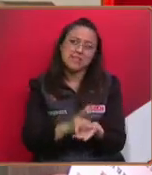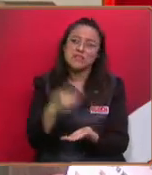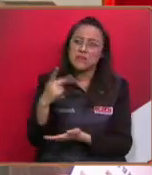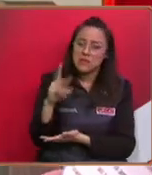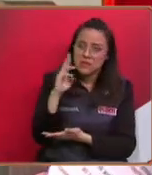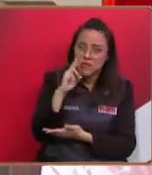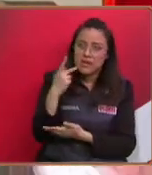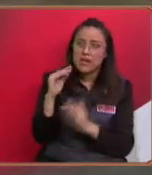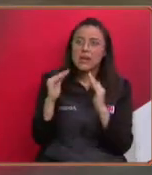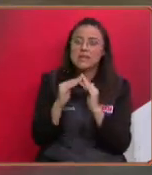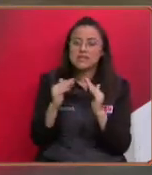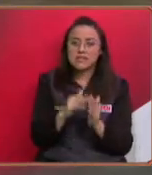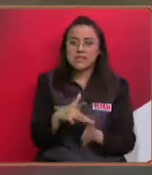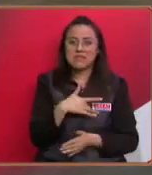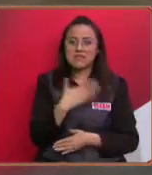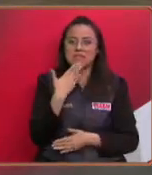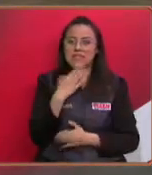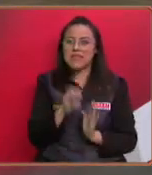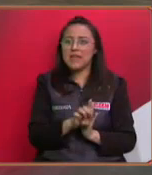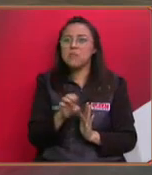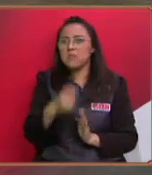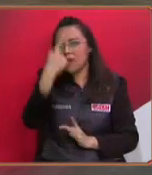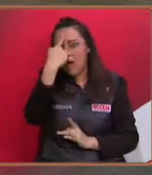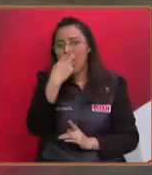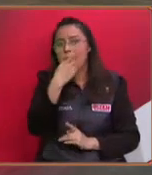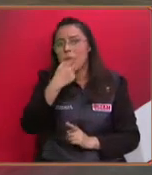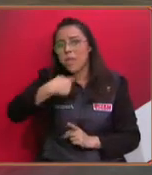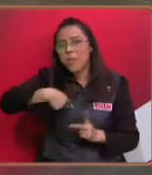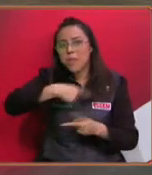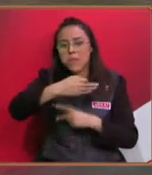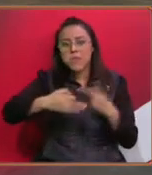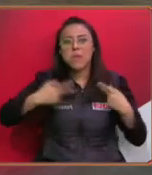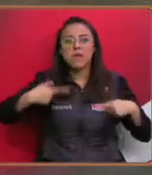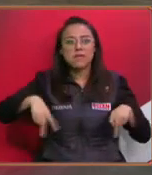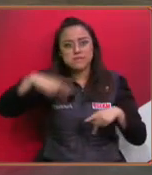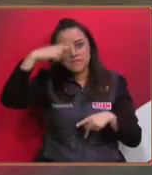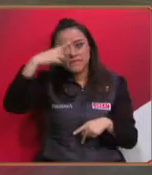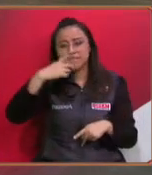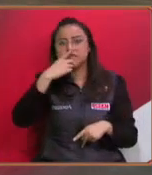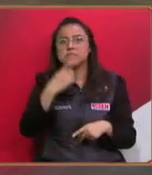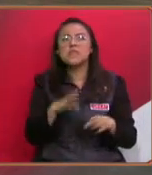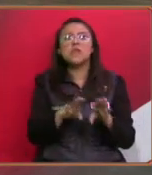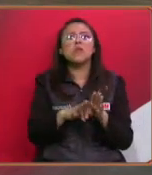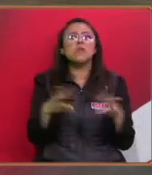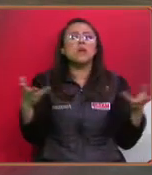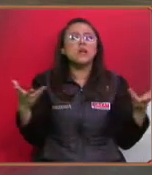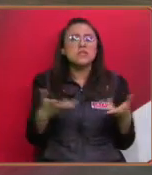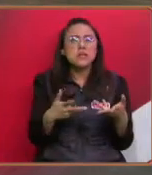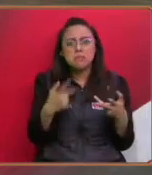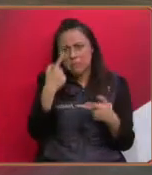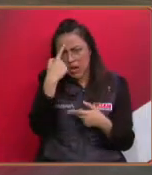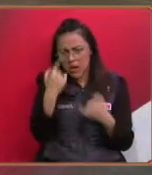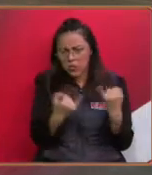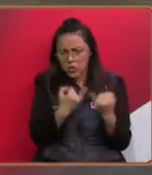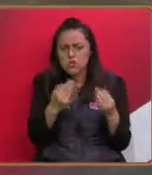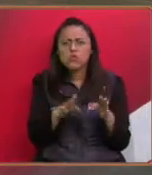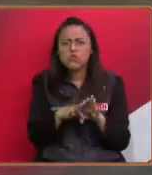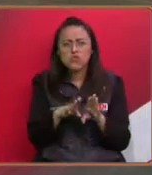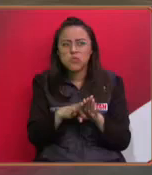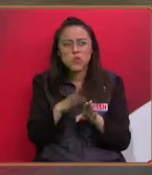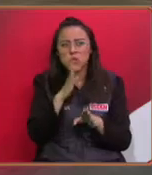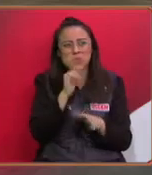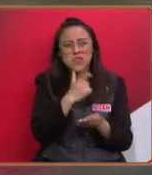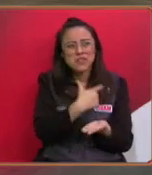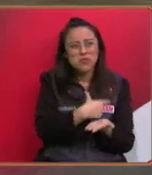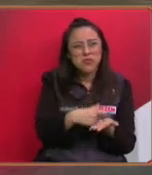de esto. Y además me sirve como un gran ejemplo para platicarle a mucha gente que hoy nos ve, que nos dice, ¿cómo le hago para donar al juguetón? No puedo ir